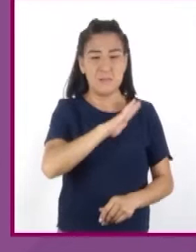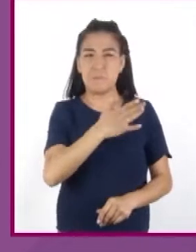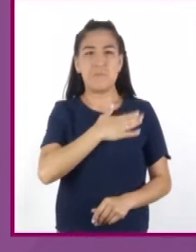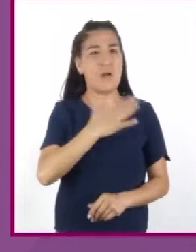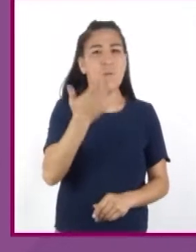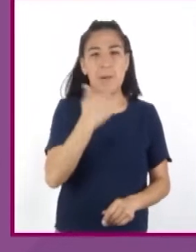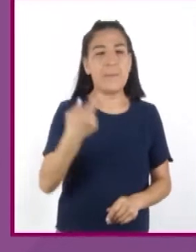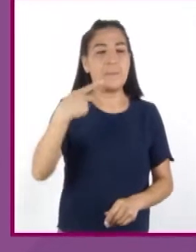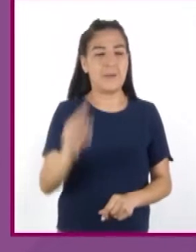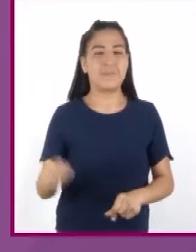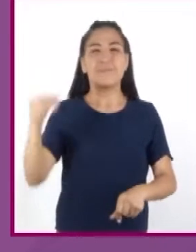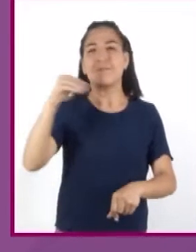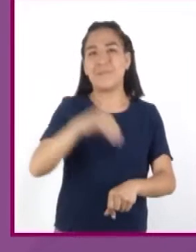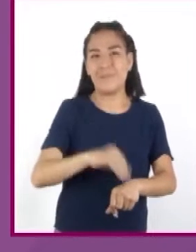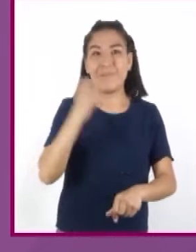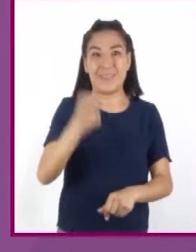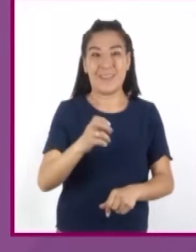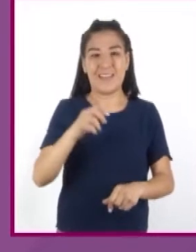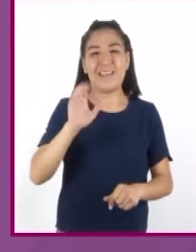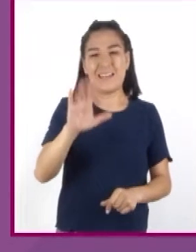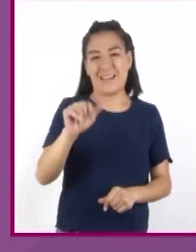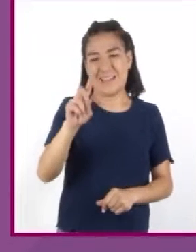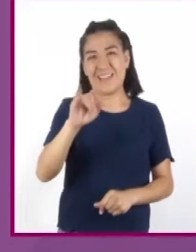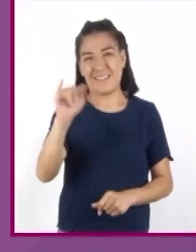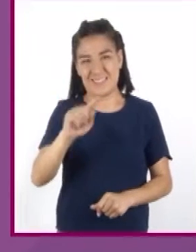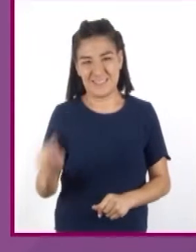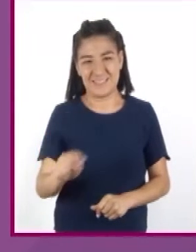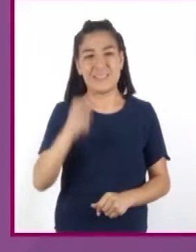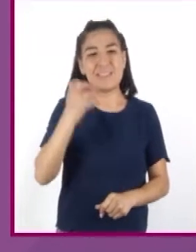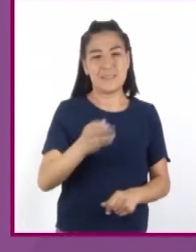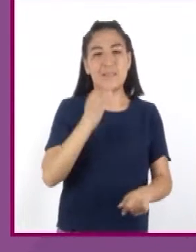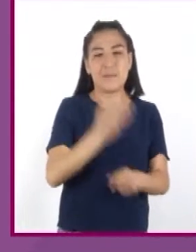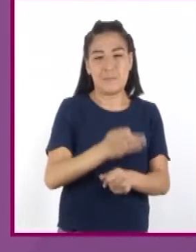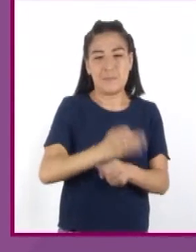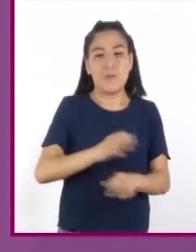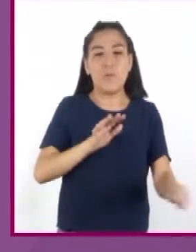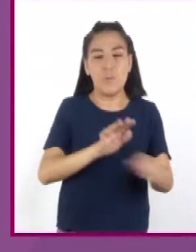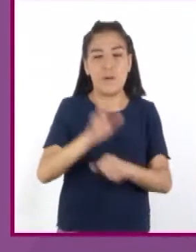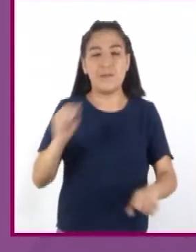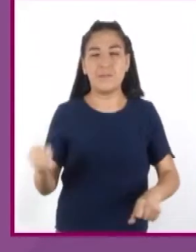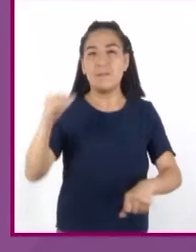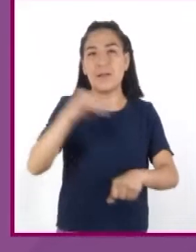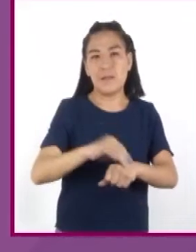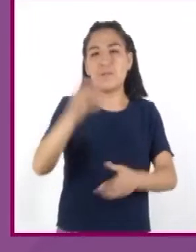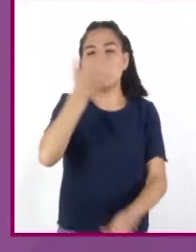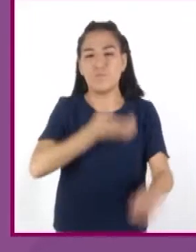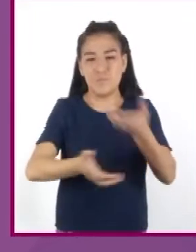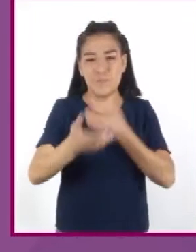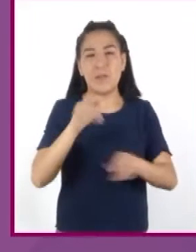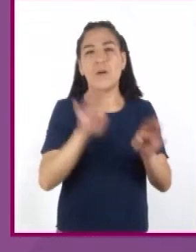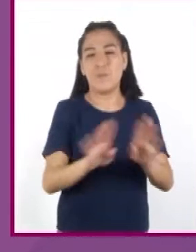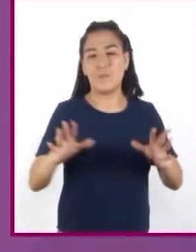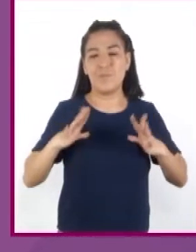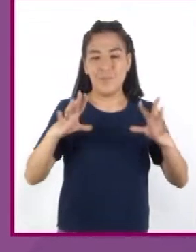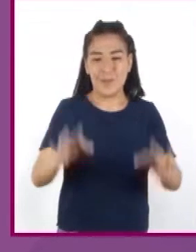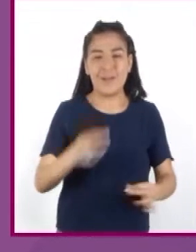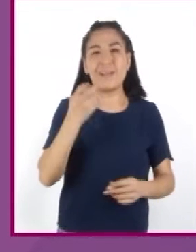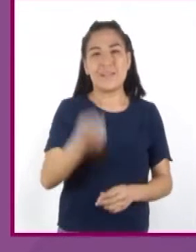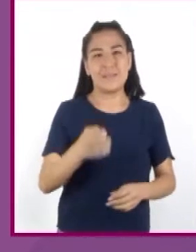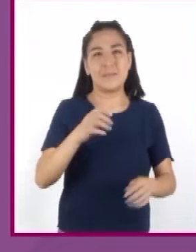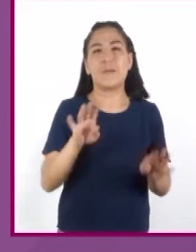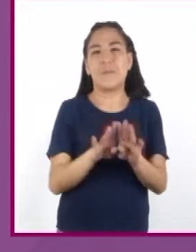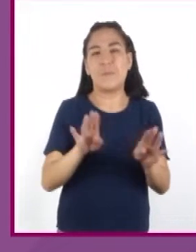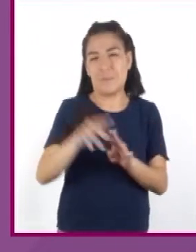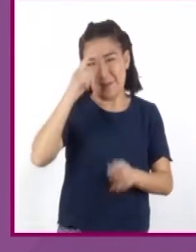se considera que al establecerse en Gadir, que ahora es Cádiz y Málaga, mantienen el comercio y fundan factorías que son un